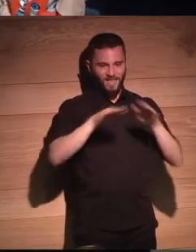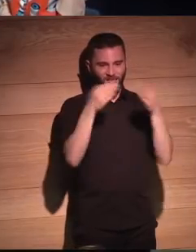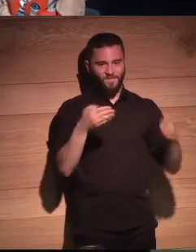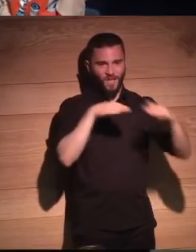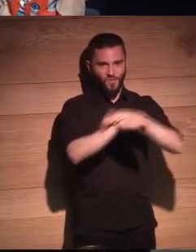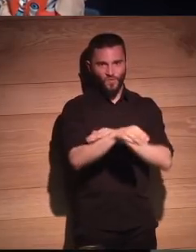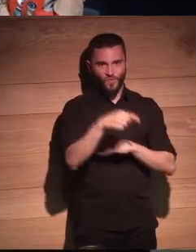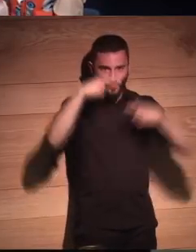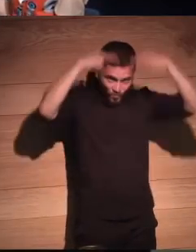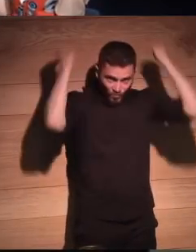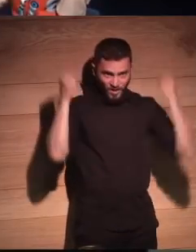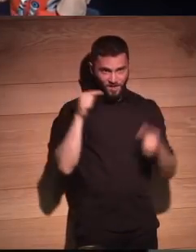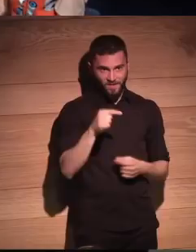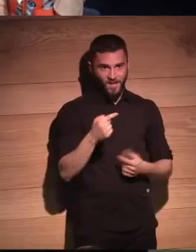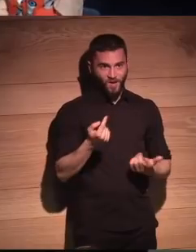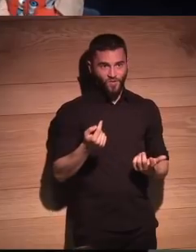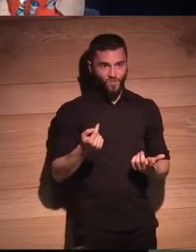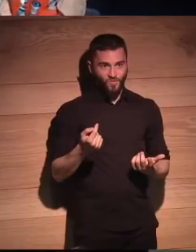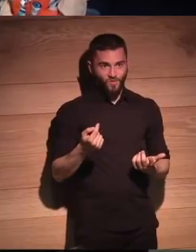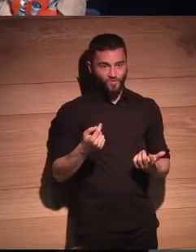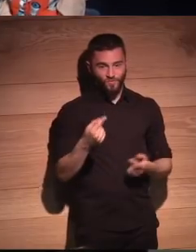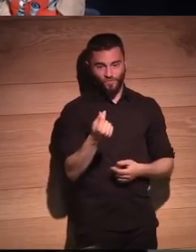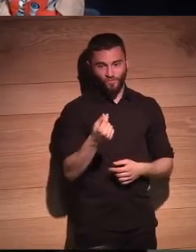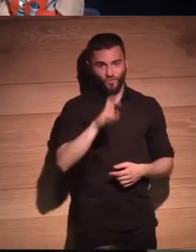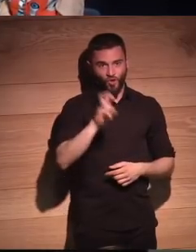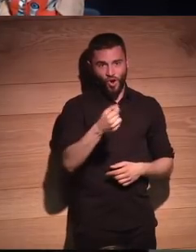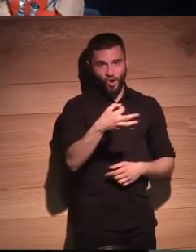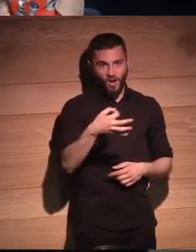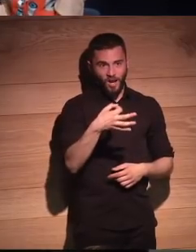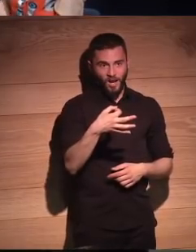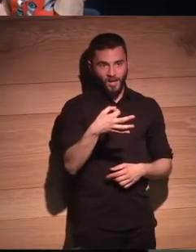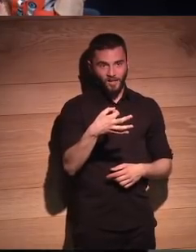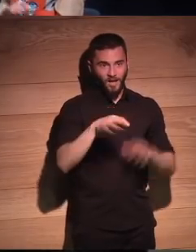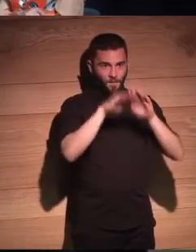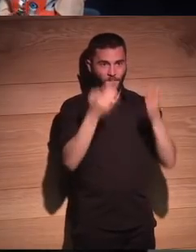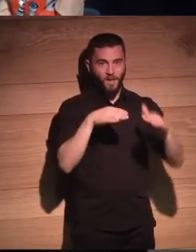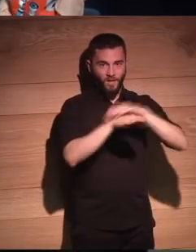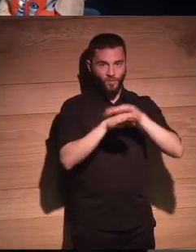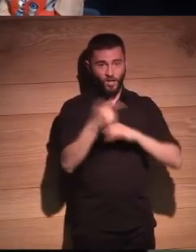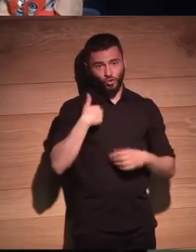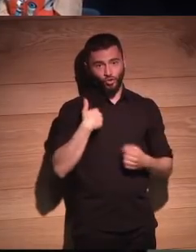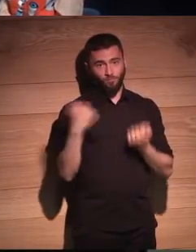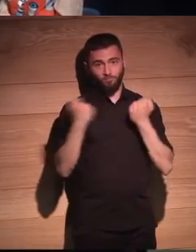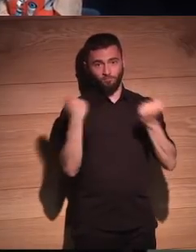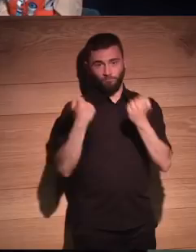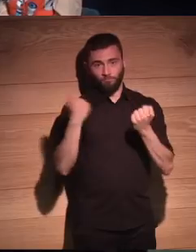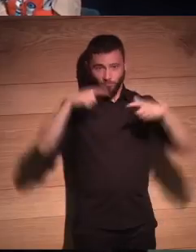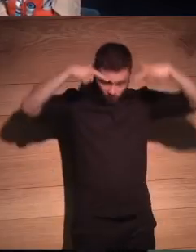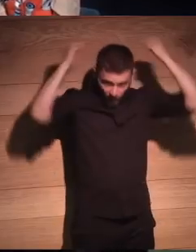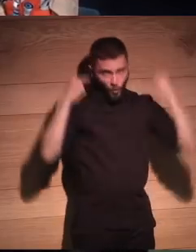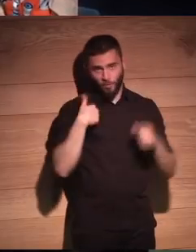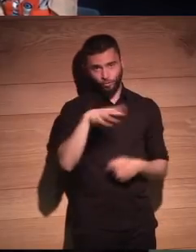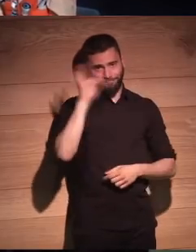dólar gigante que se podría llevar. Bien, si quieres el dinero, dólar el dólar gigante de la para Batcueva. Paloma. Yo me quedaría con el Batmóvil, que me encanta, y que El tenía Batmóvil.